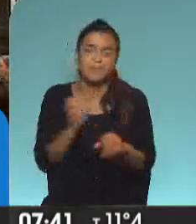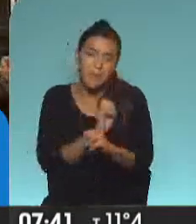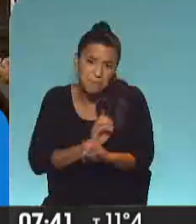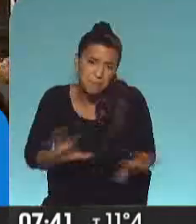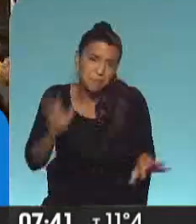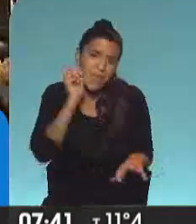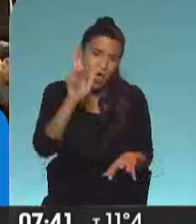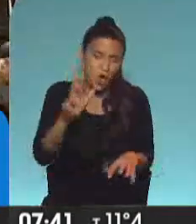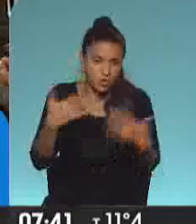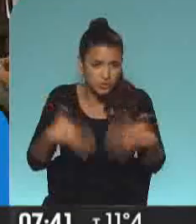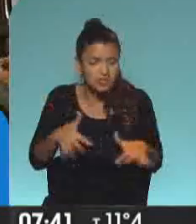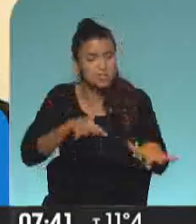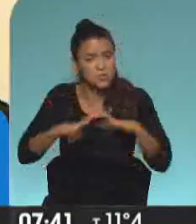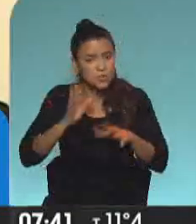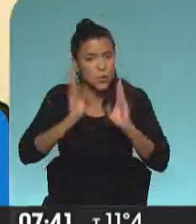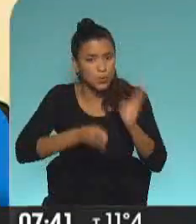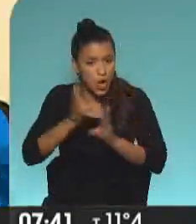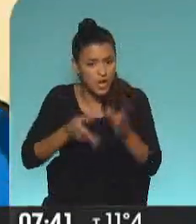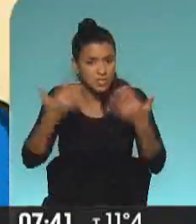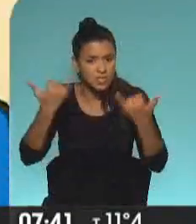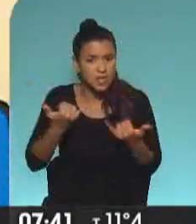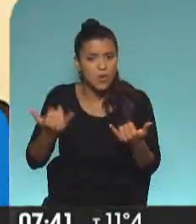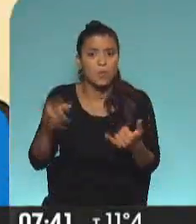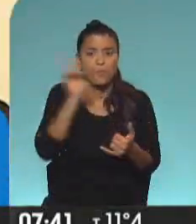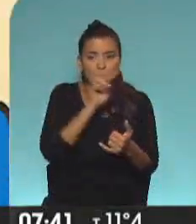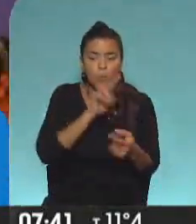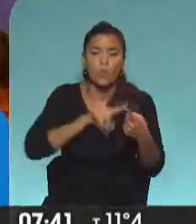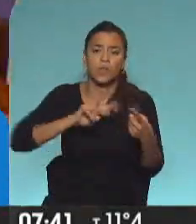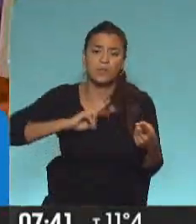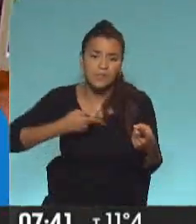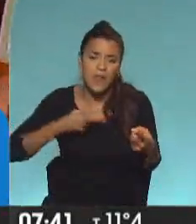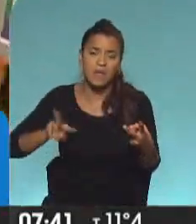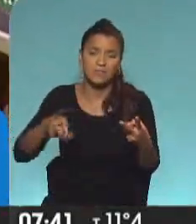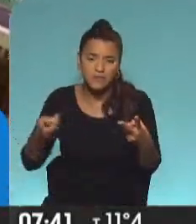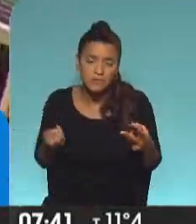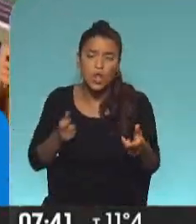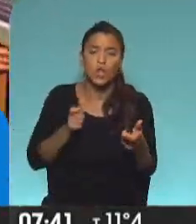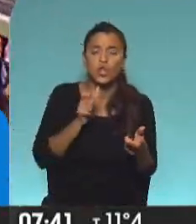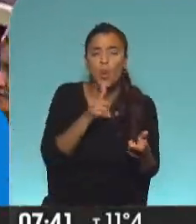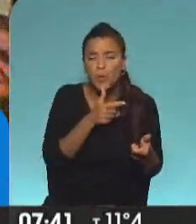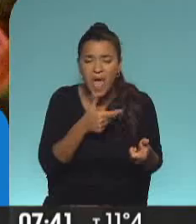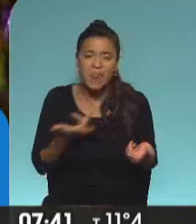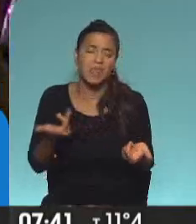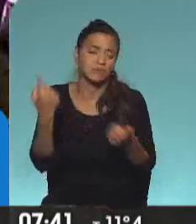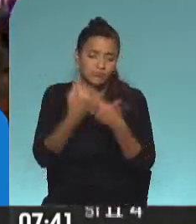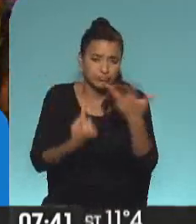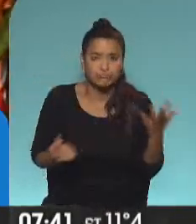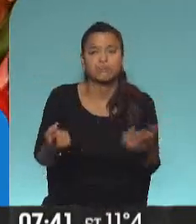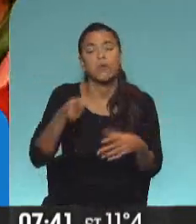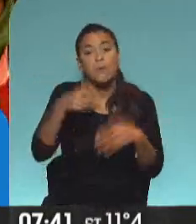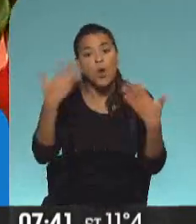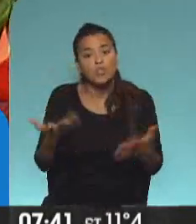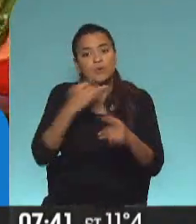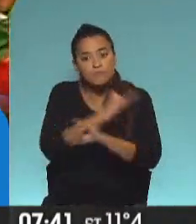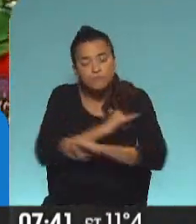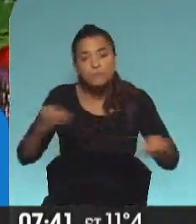aún más esta situación de violencia que está atravesando las mujeres, las personas trans, travestis, no binarias. Por eso también es importante transmitir el